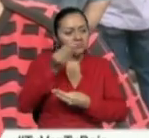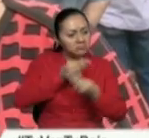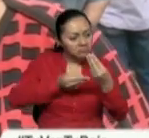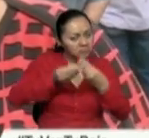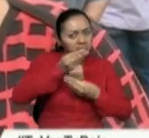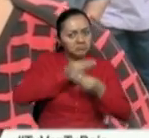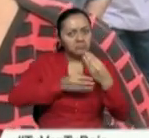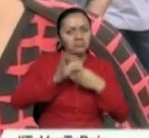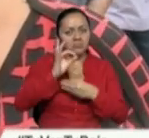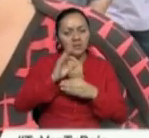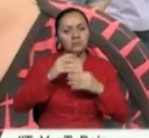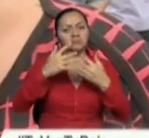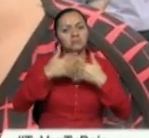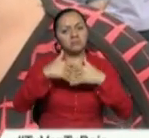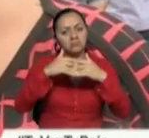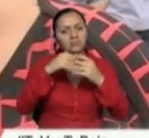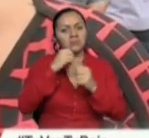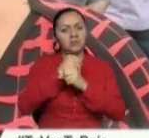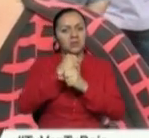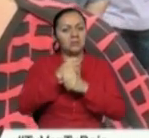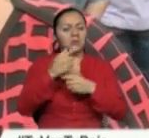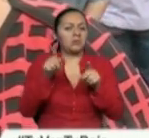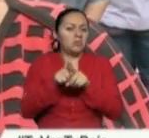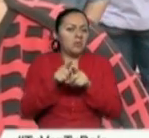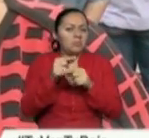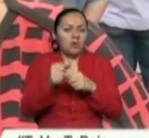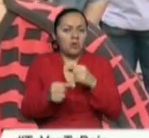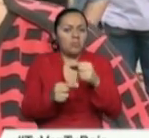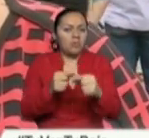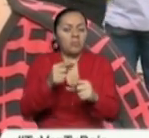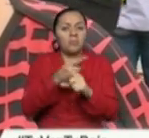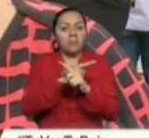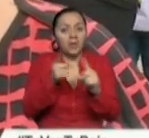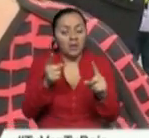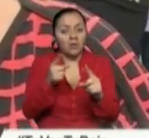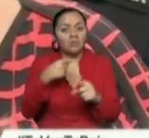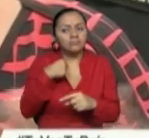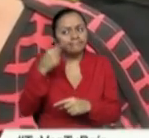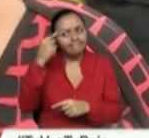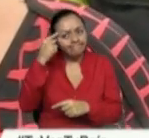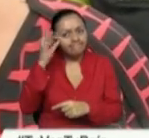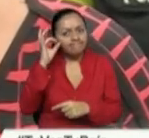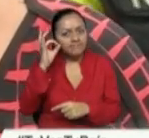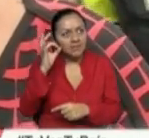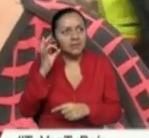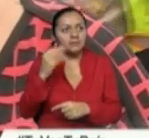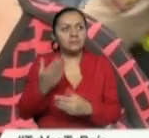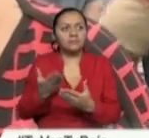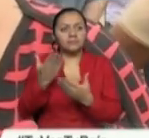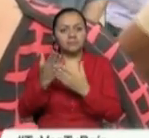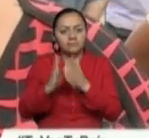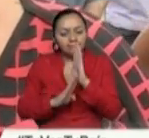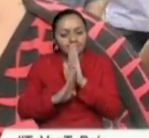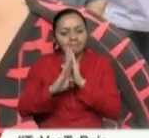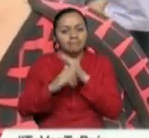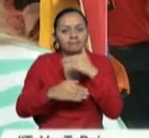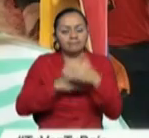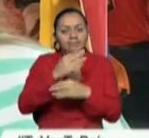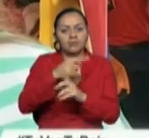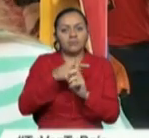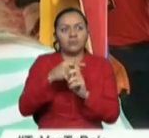entrando el dinero se van haciendo las obras no pero tenemos la esperanza Como le digo de de surgir de salir